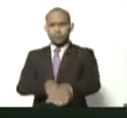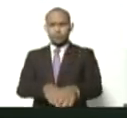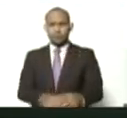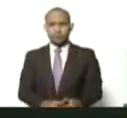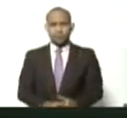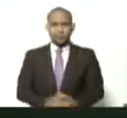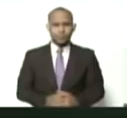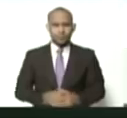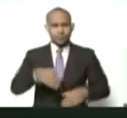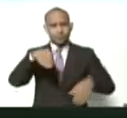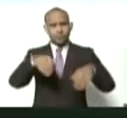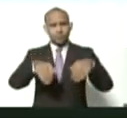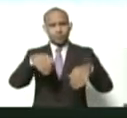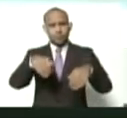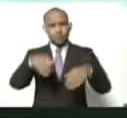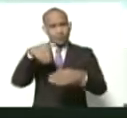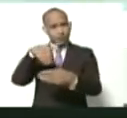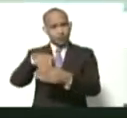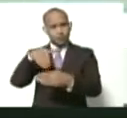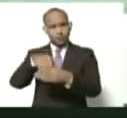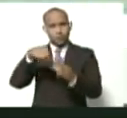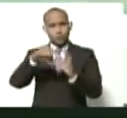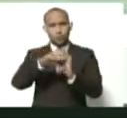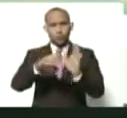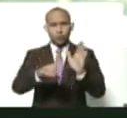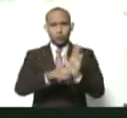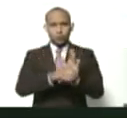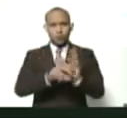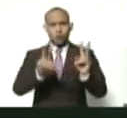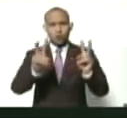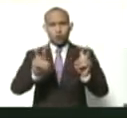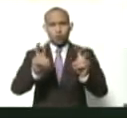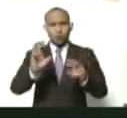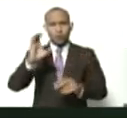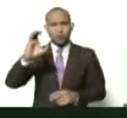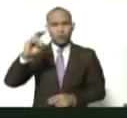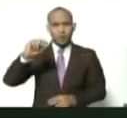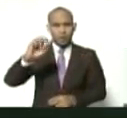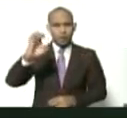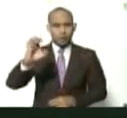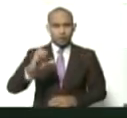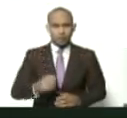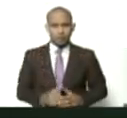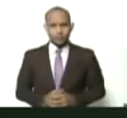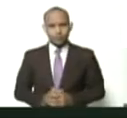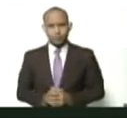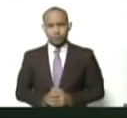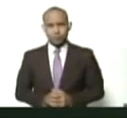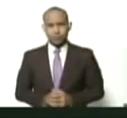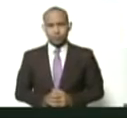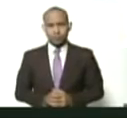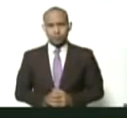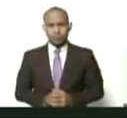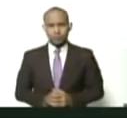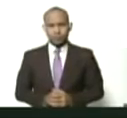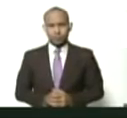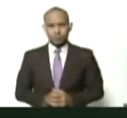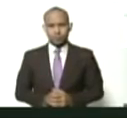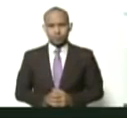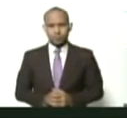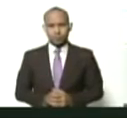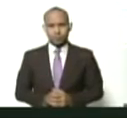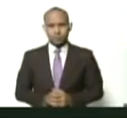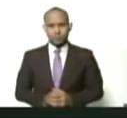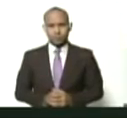la elección constitucional del nuevo Consejo Nacional Electoral, el CNE.